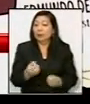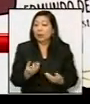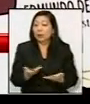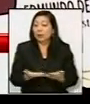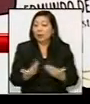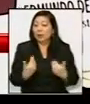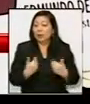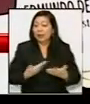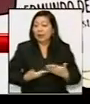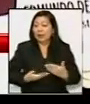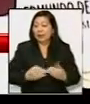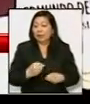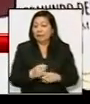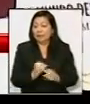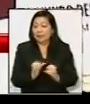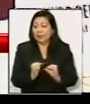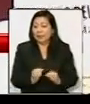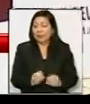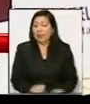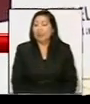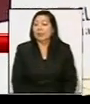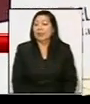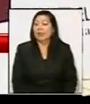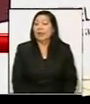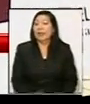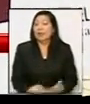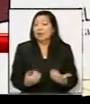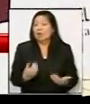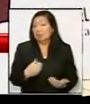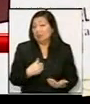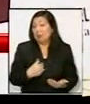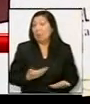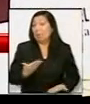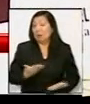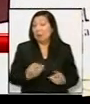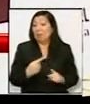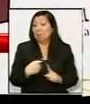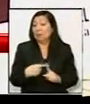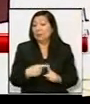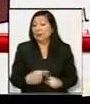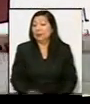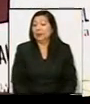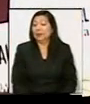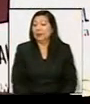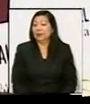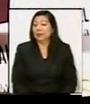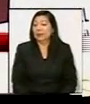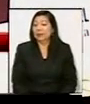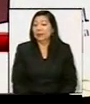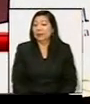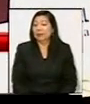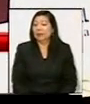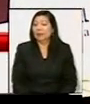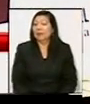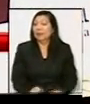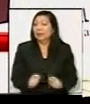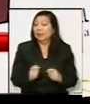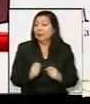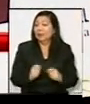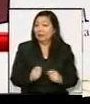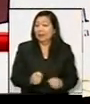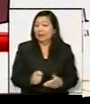corresponde a los funcionarios aforados y eso me parece positivo porque nos exime